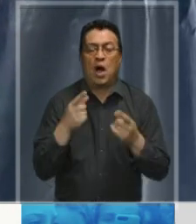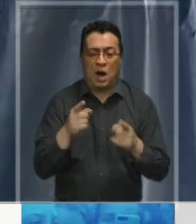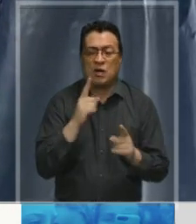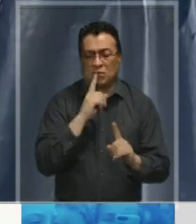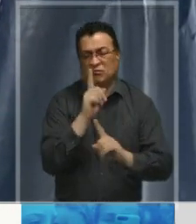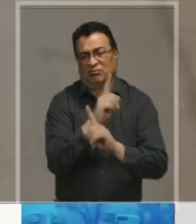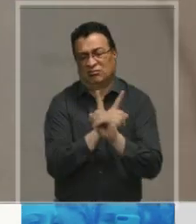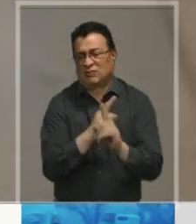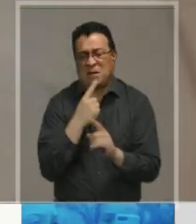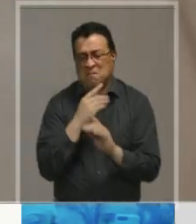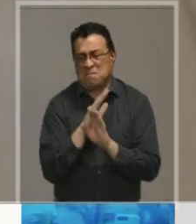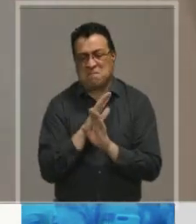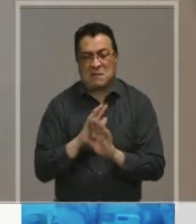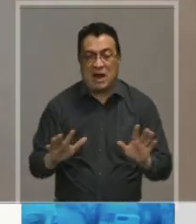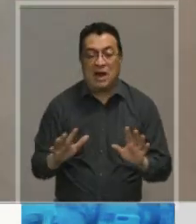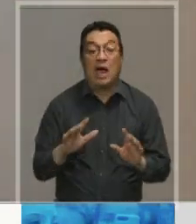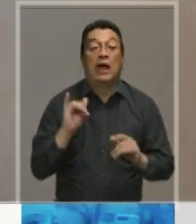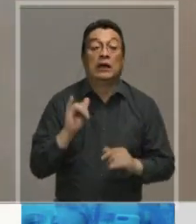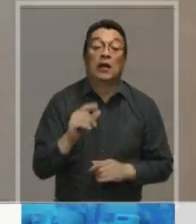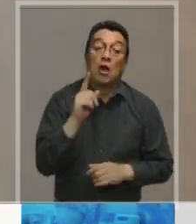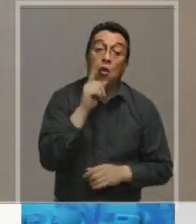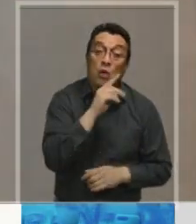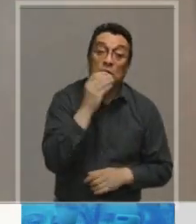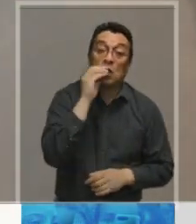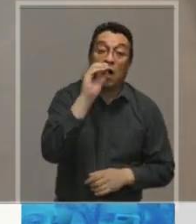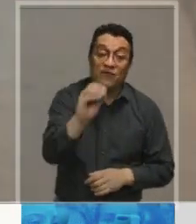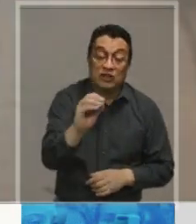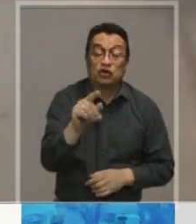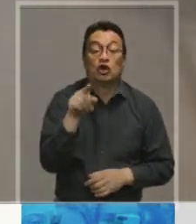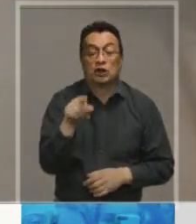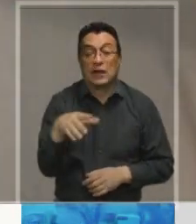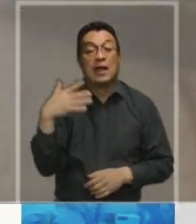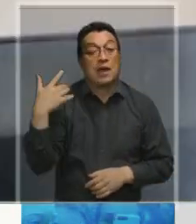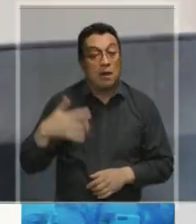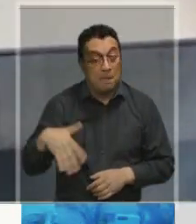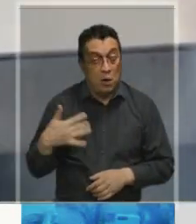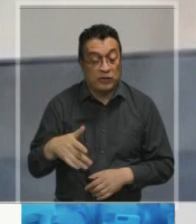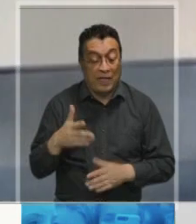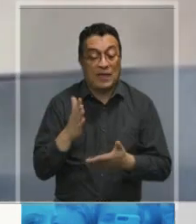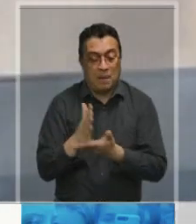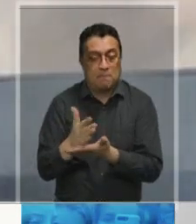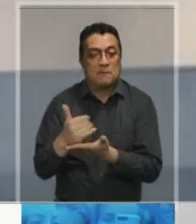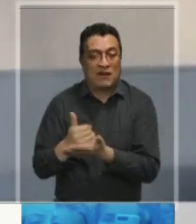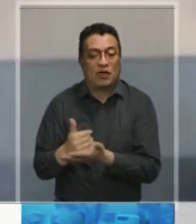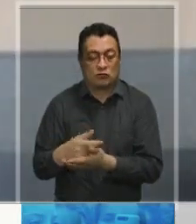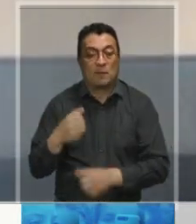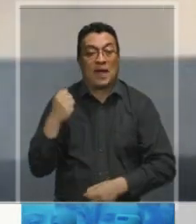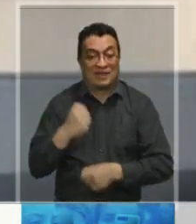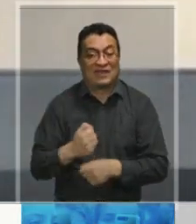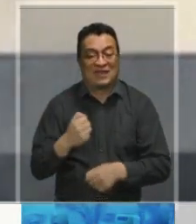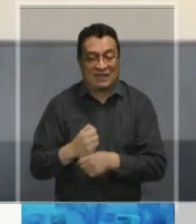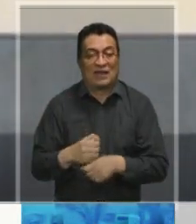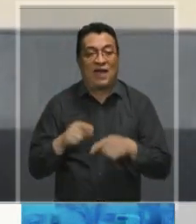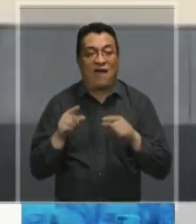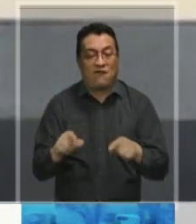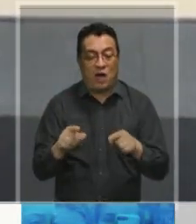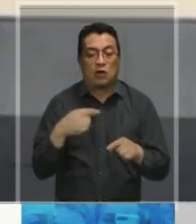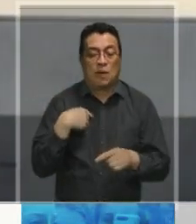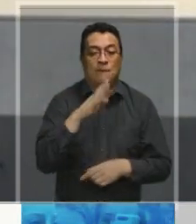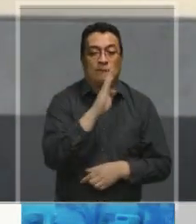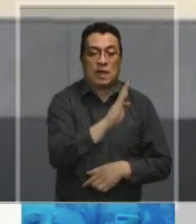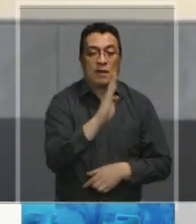Y solo para ir cerrando, Carlos, es muy importante lo que tú decías respecto a la planificación. Hay trabajos que están haciendo algunos medios como la